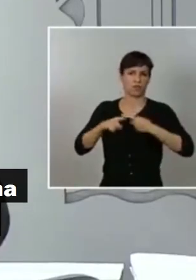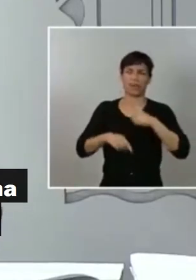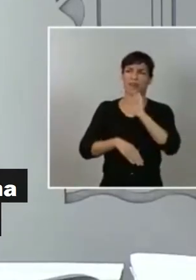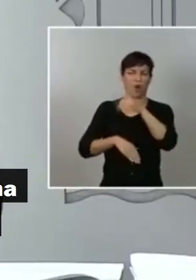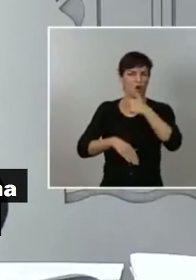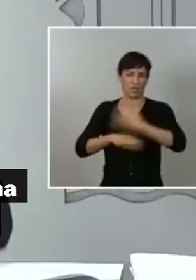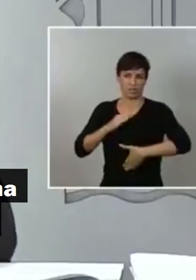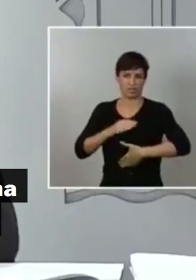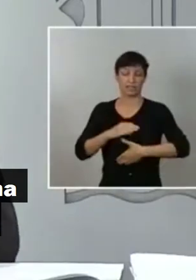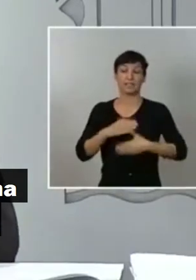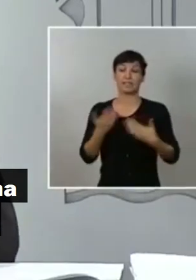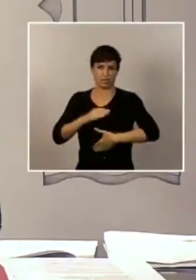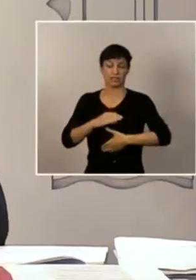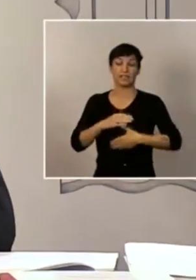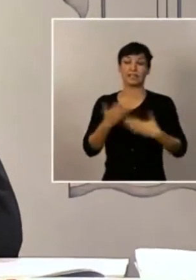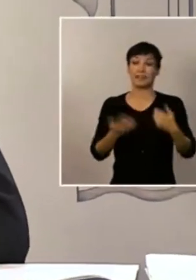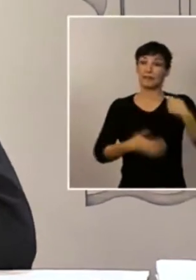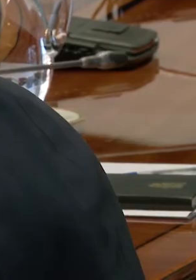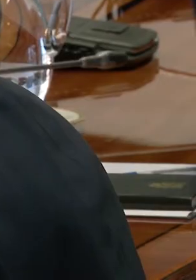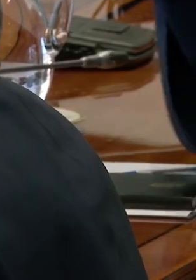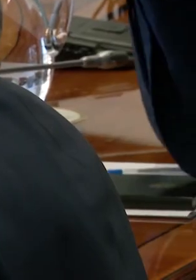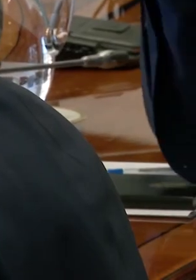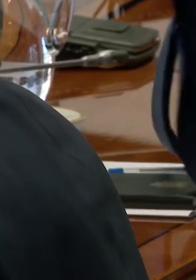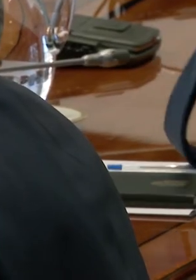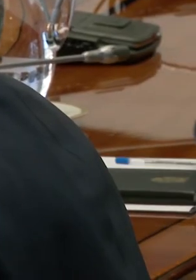de Madrid ha decidido no hacer nada, no hacer nada.